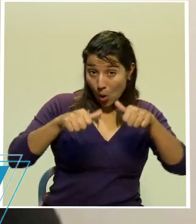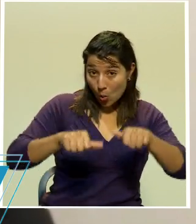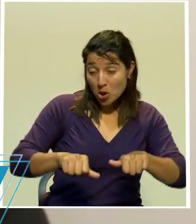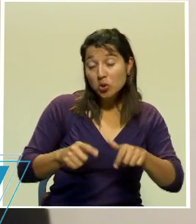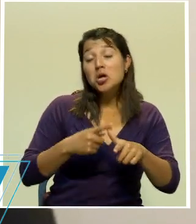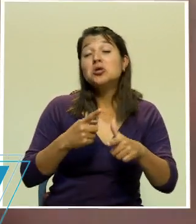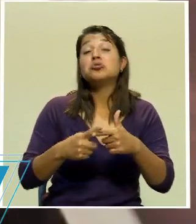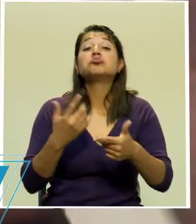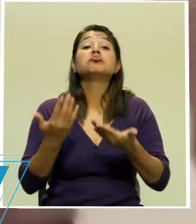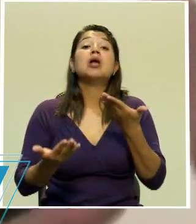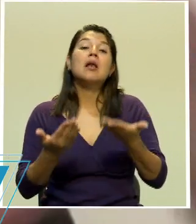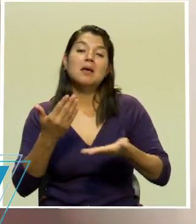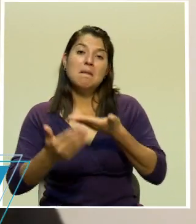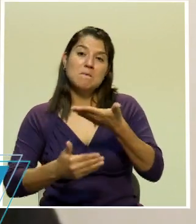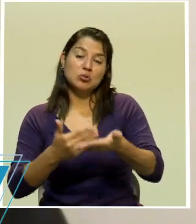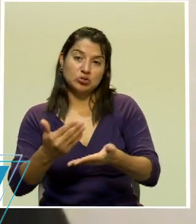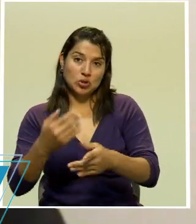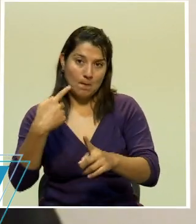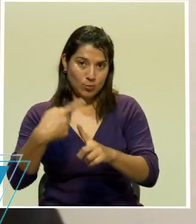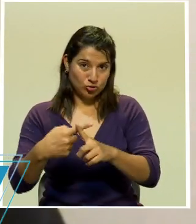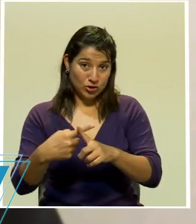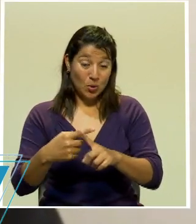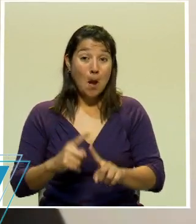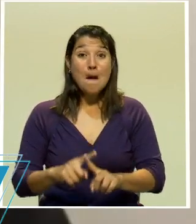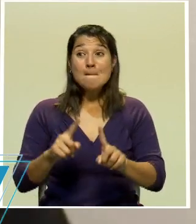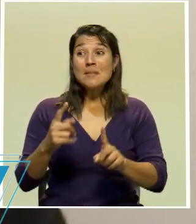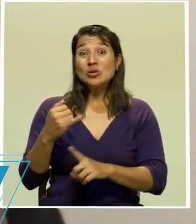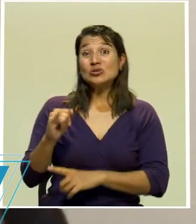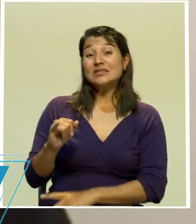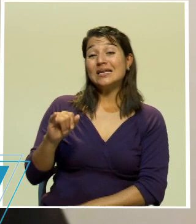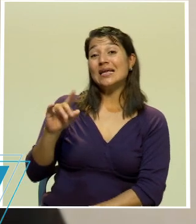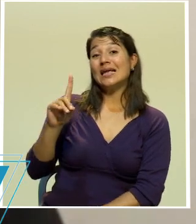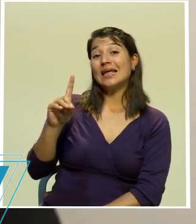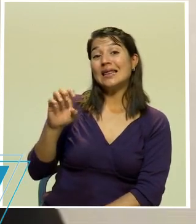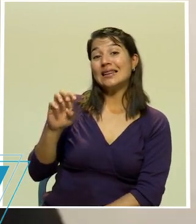trayectoria positiva. Eso no habría sucedido si los demócratas hubieran tenido